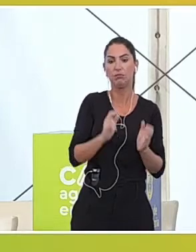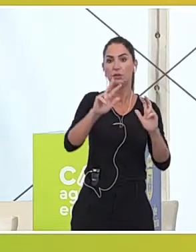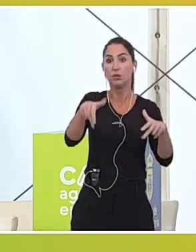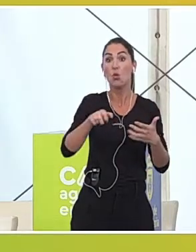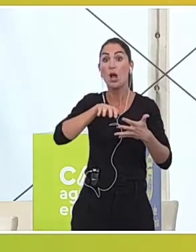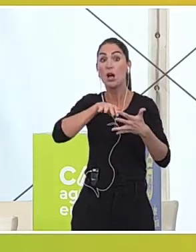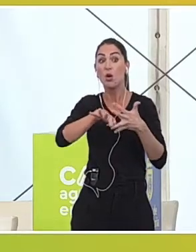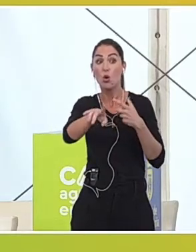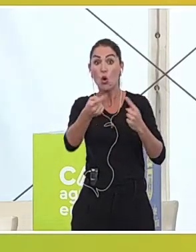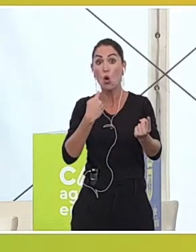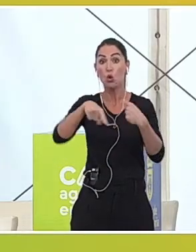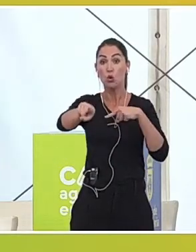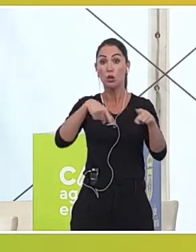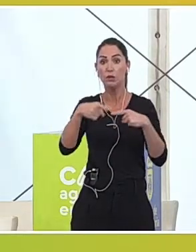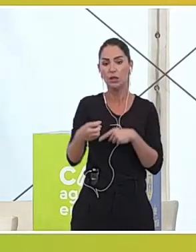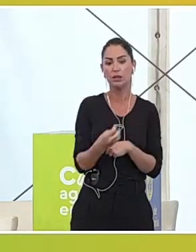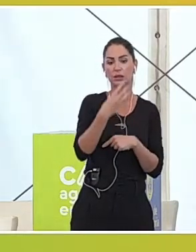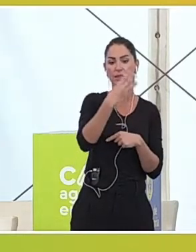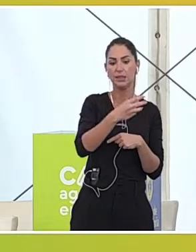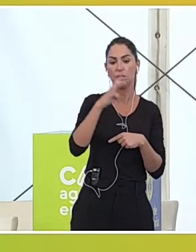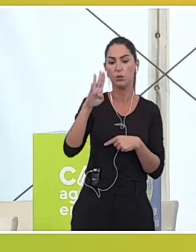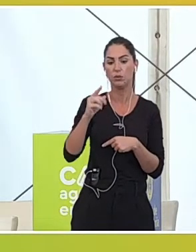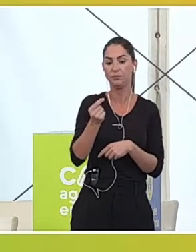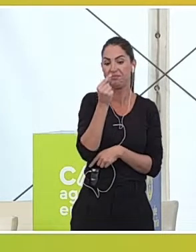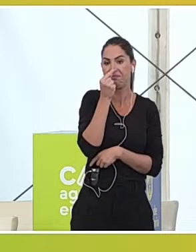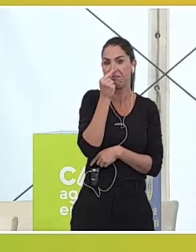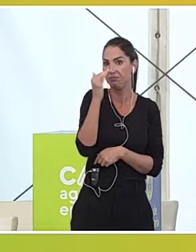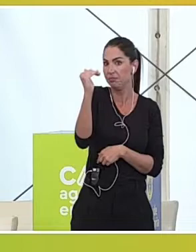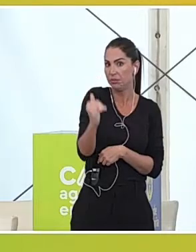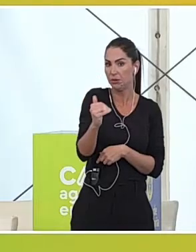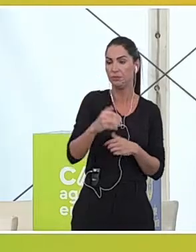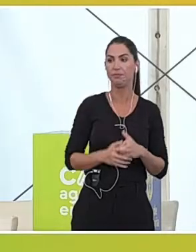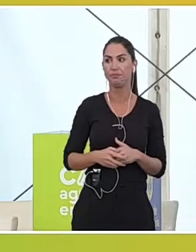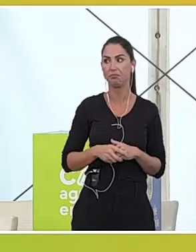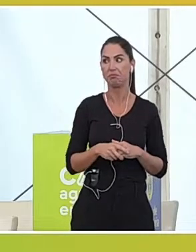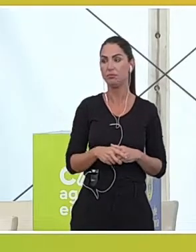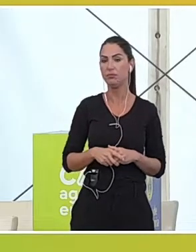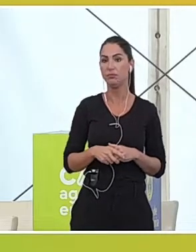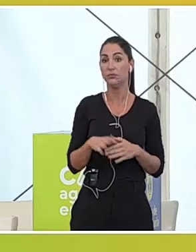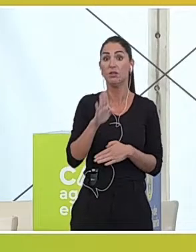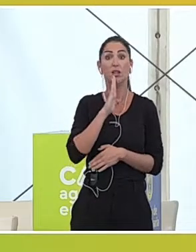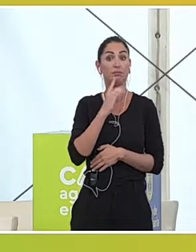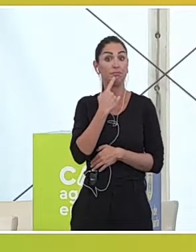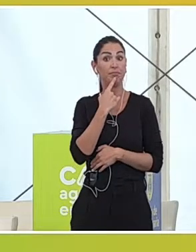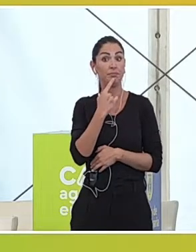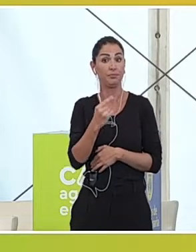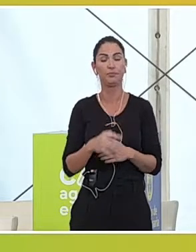conductividad inferior a 500 microsiemens por centímetro. Y ahora es lo que les decía. Esto